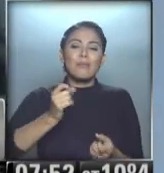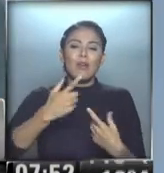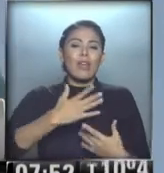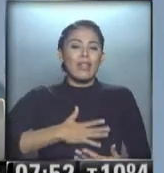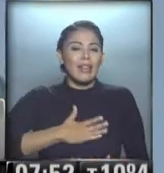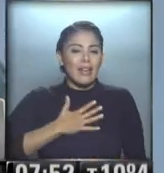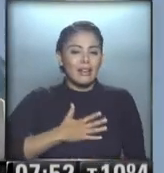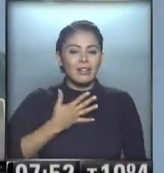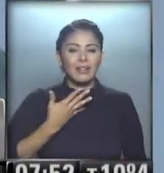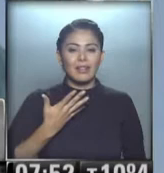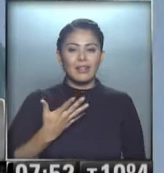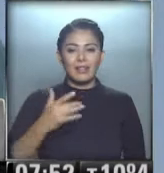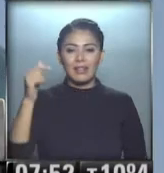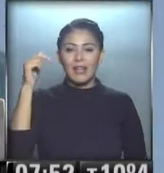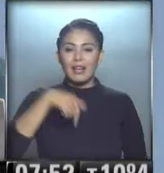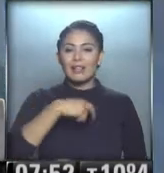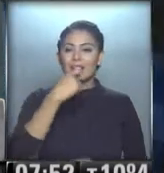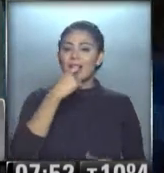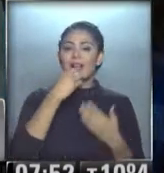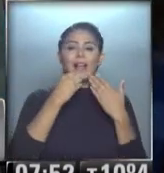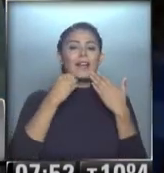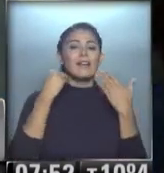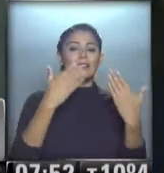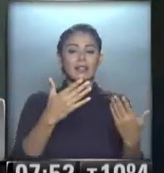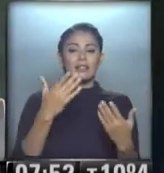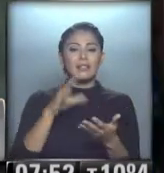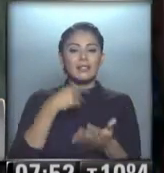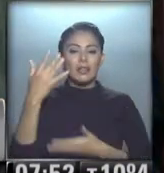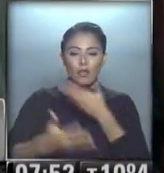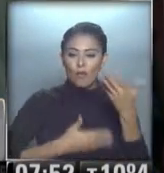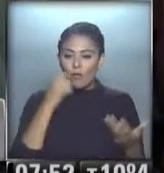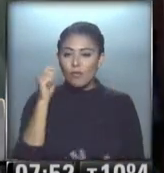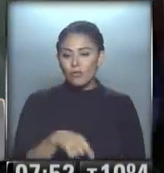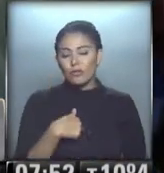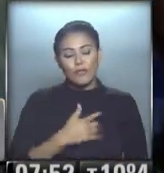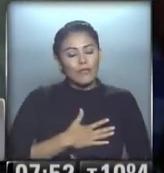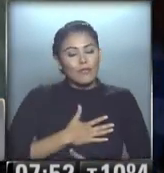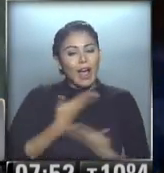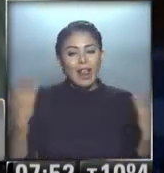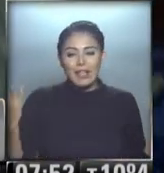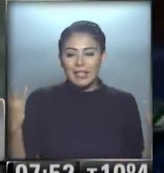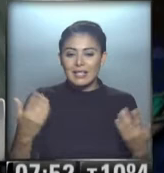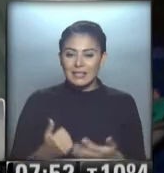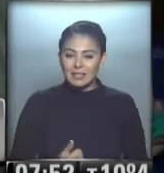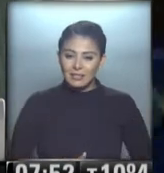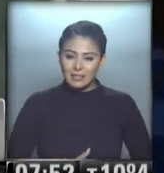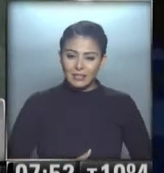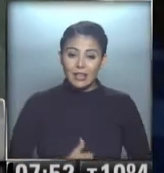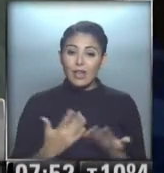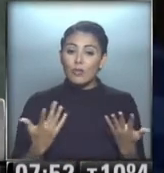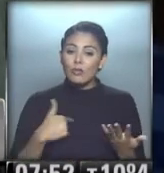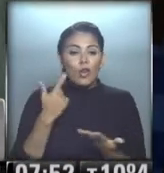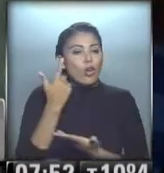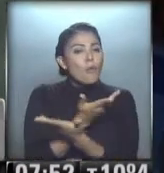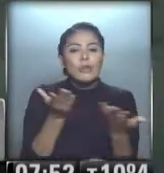alegría que me ha dado este personaje tan bello de Tierra del Fuego. Me siento muy feliz y bueno, y lo